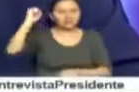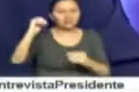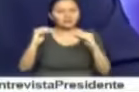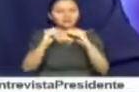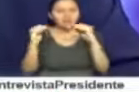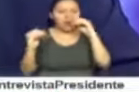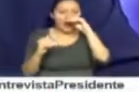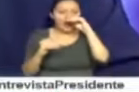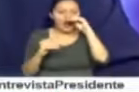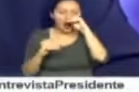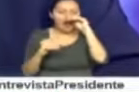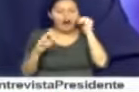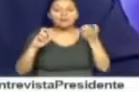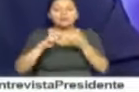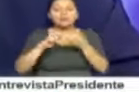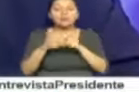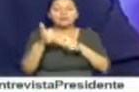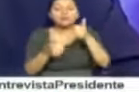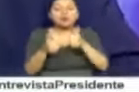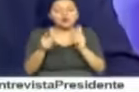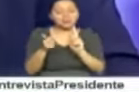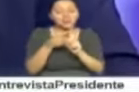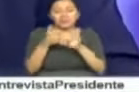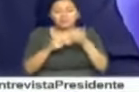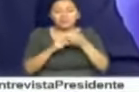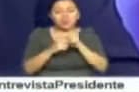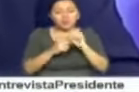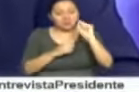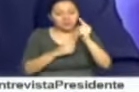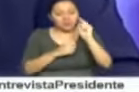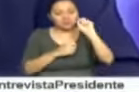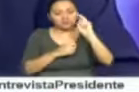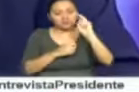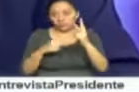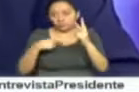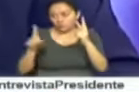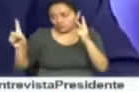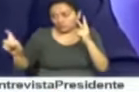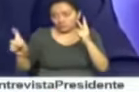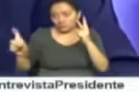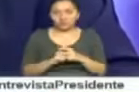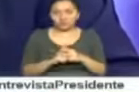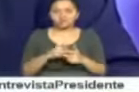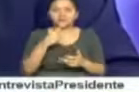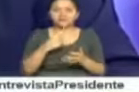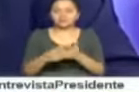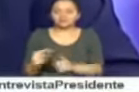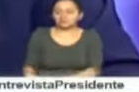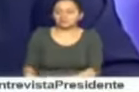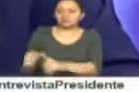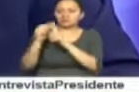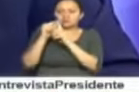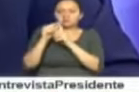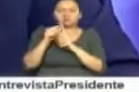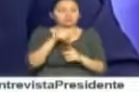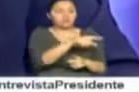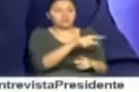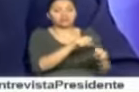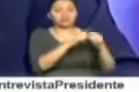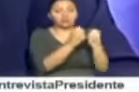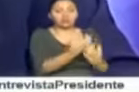el problema del poder que tiene que ver con lo segundo y que tiene que ver con su pregunta. que los muérganos civiles nos digan qué hacer. Eso es imposible. En